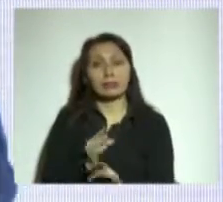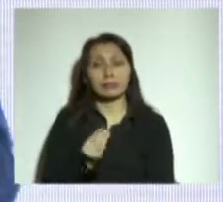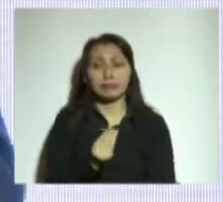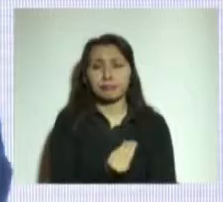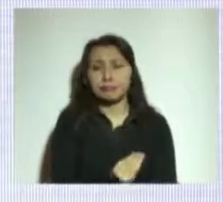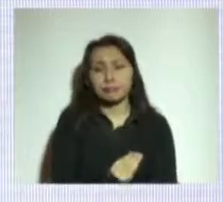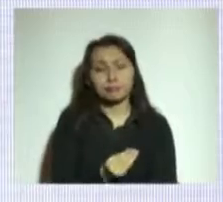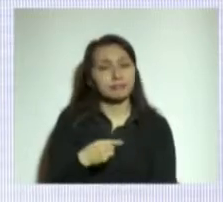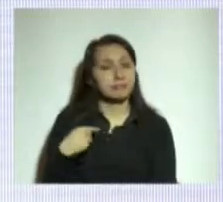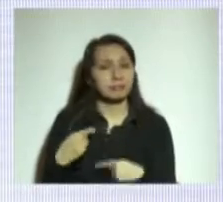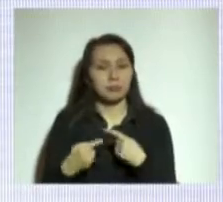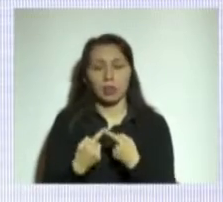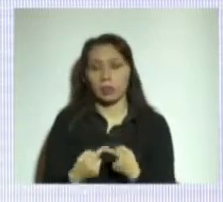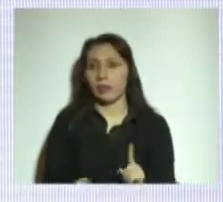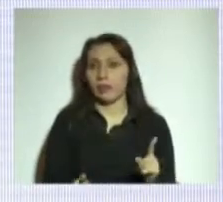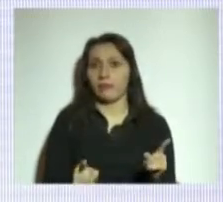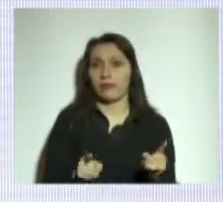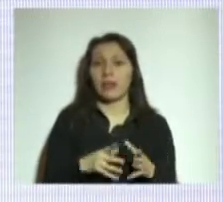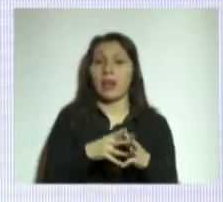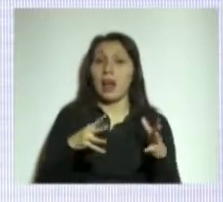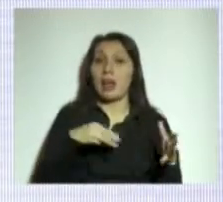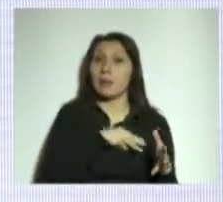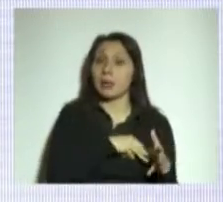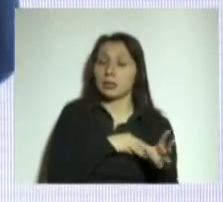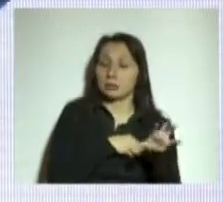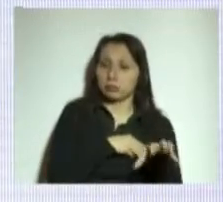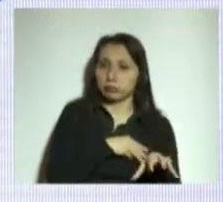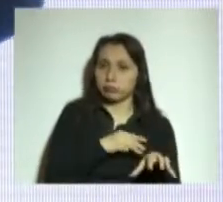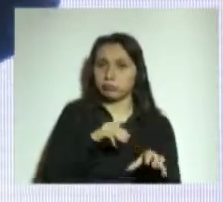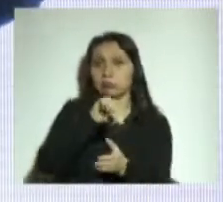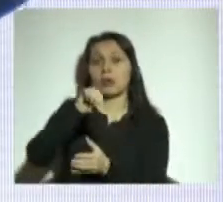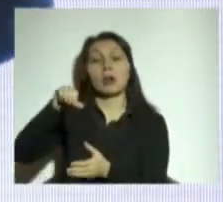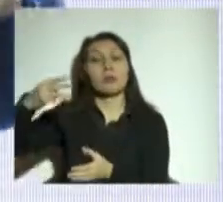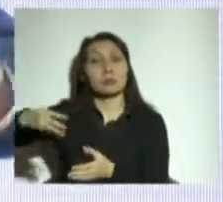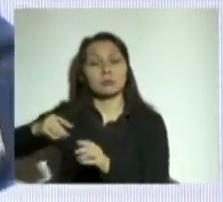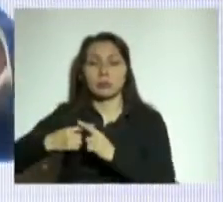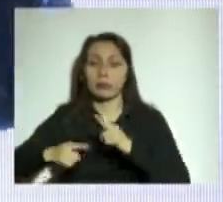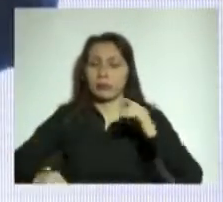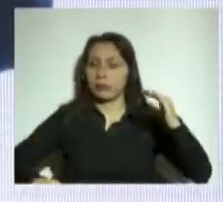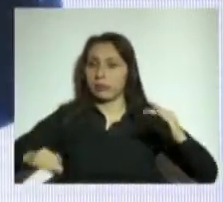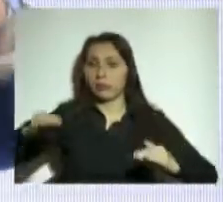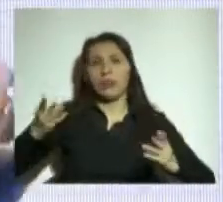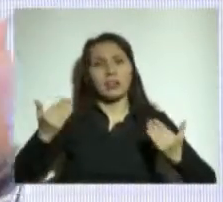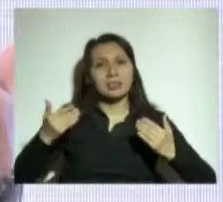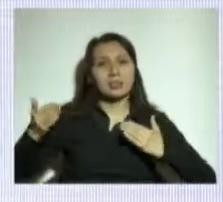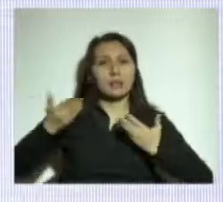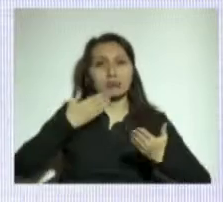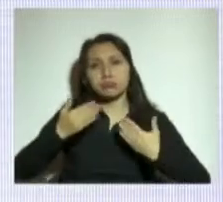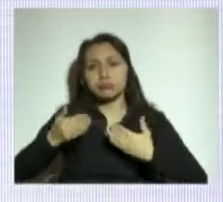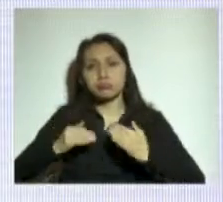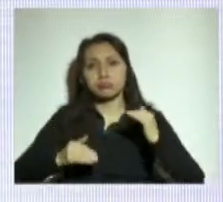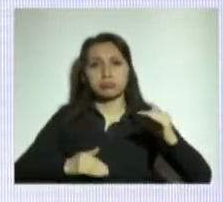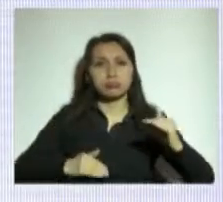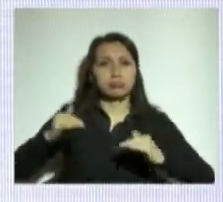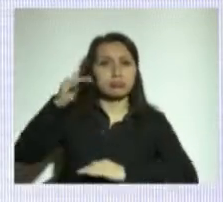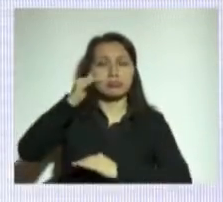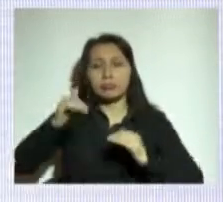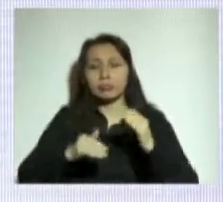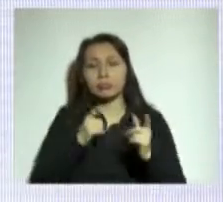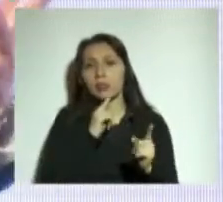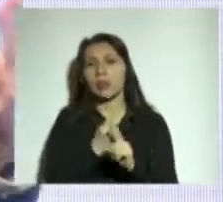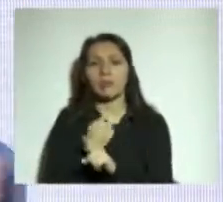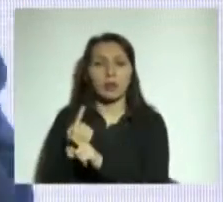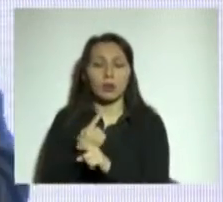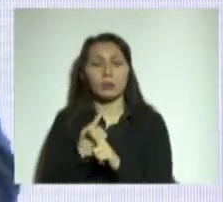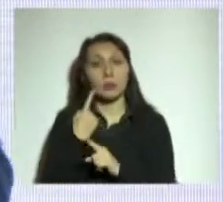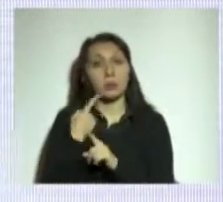son procesos totalmente diferentes que, uno, requiere un diálogo arriba abajo y abajo arriba, evidentemente ese diálogo,